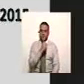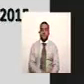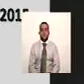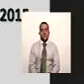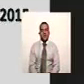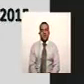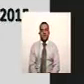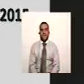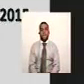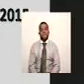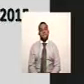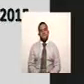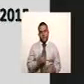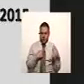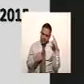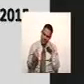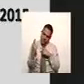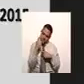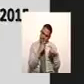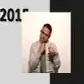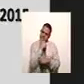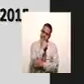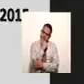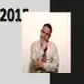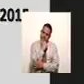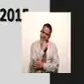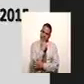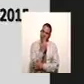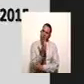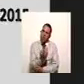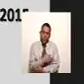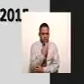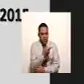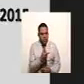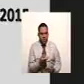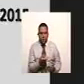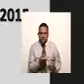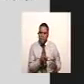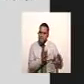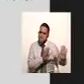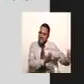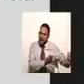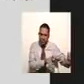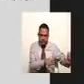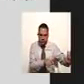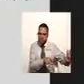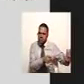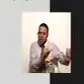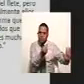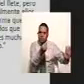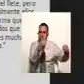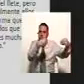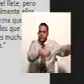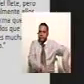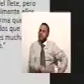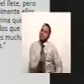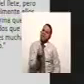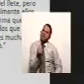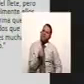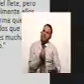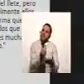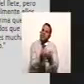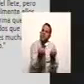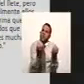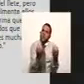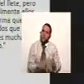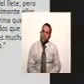Eso me lleva a la otra reflexión. ¿Cuánto costó este paro, señor ministro? ¿Será